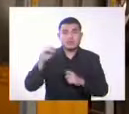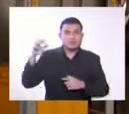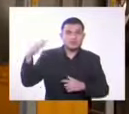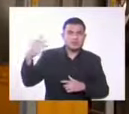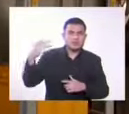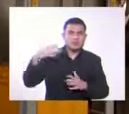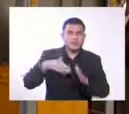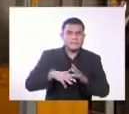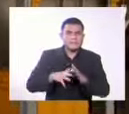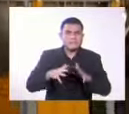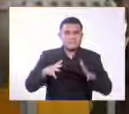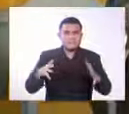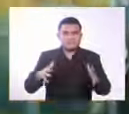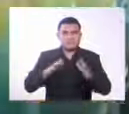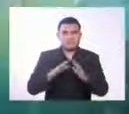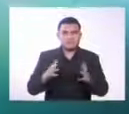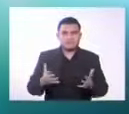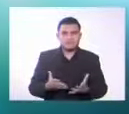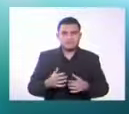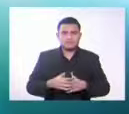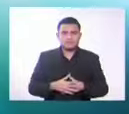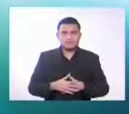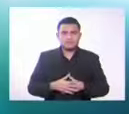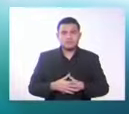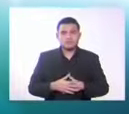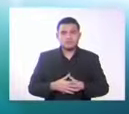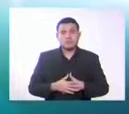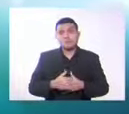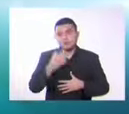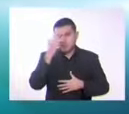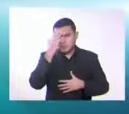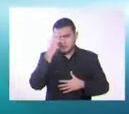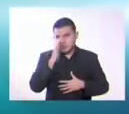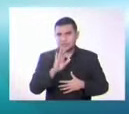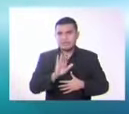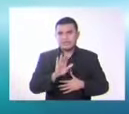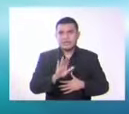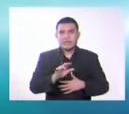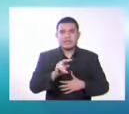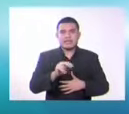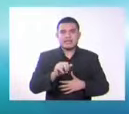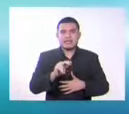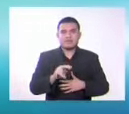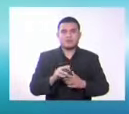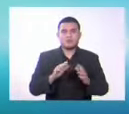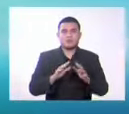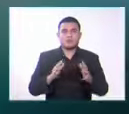más grande que la Tierra. Lo sabremos al regreso en Nano Universo.